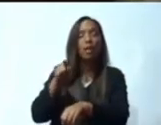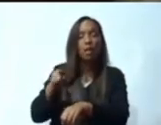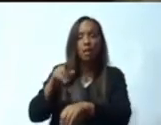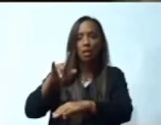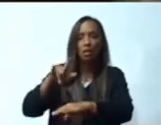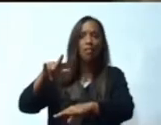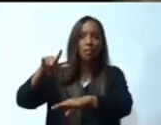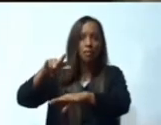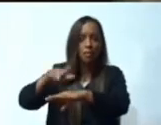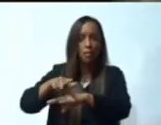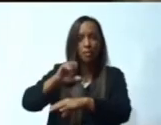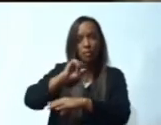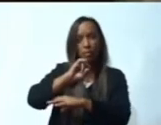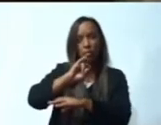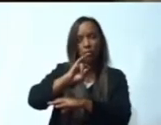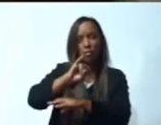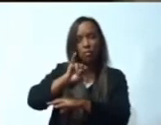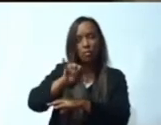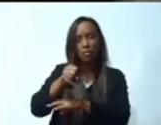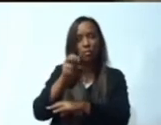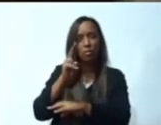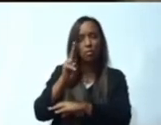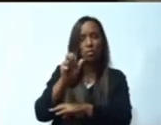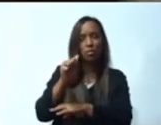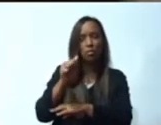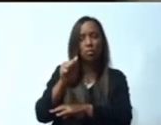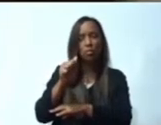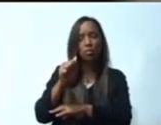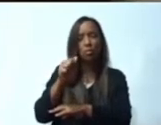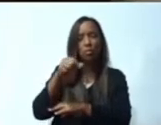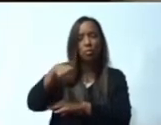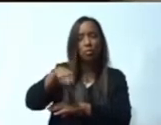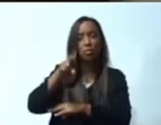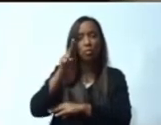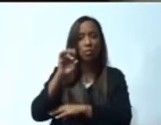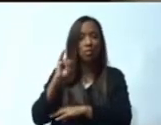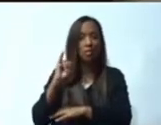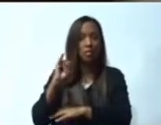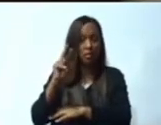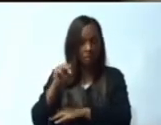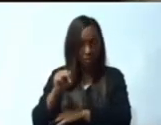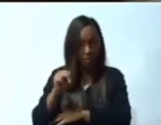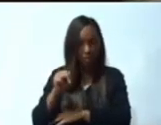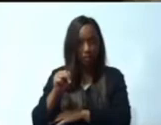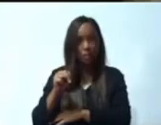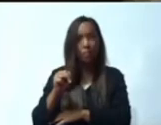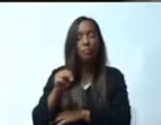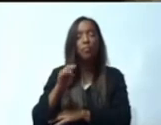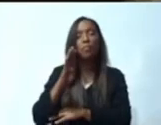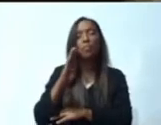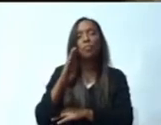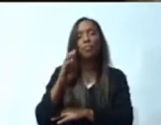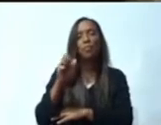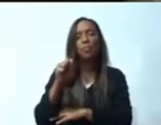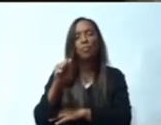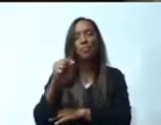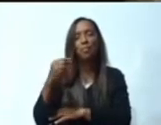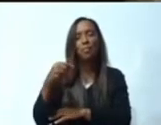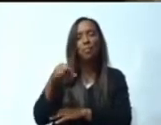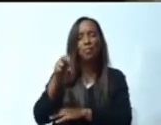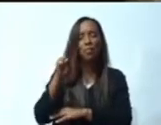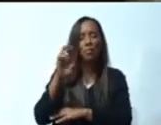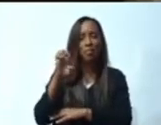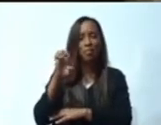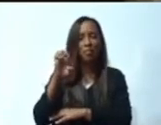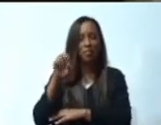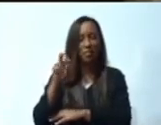para todos. Con este precio podemos ir ya desde ya. Aquí Ley y yo estábamos diciendo que ya